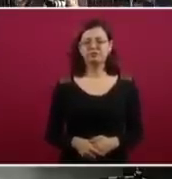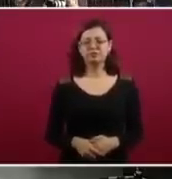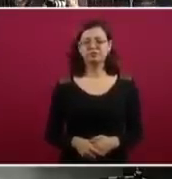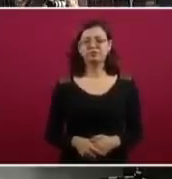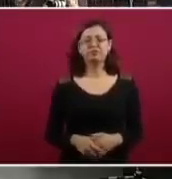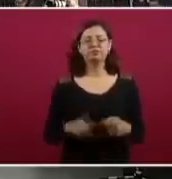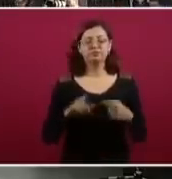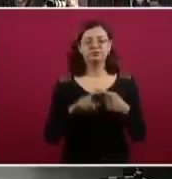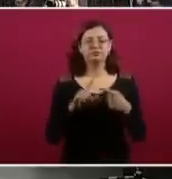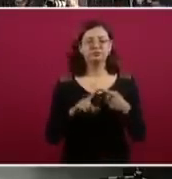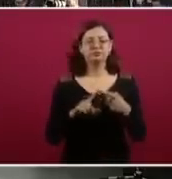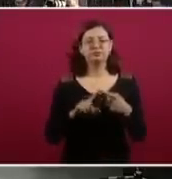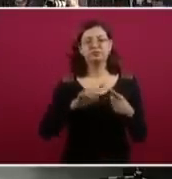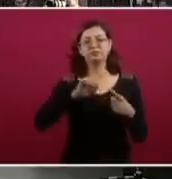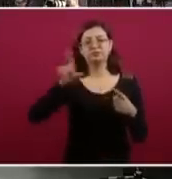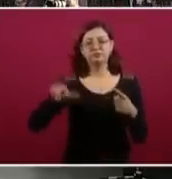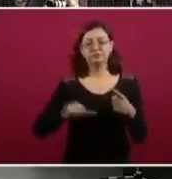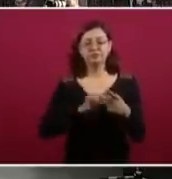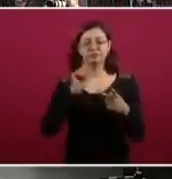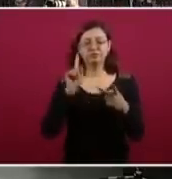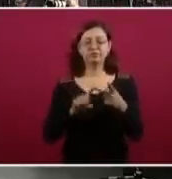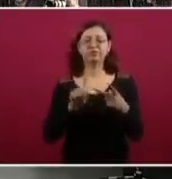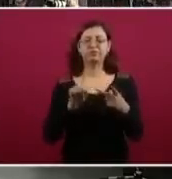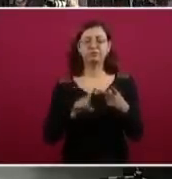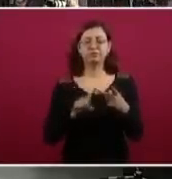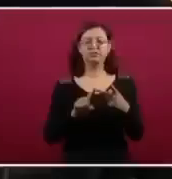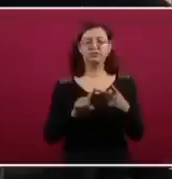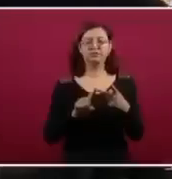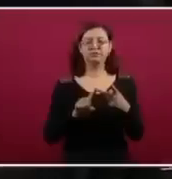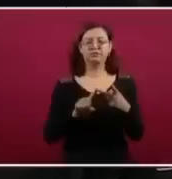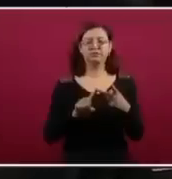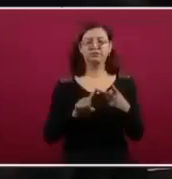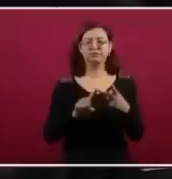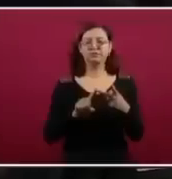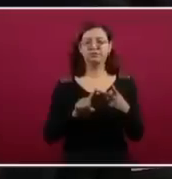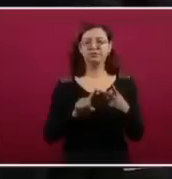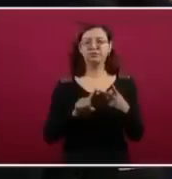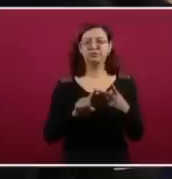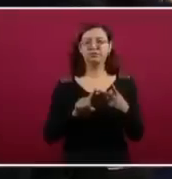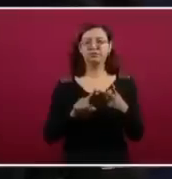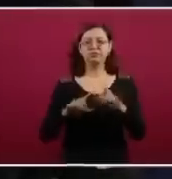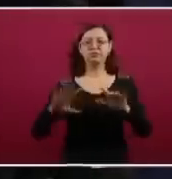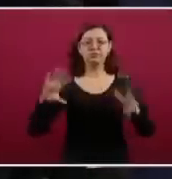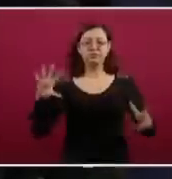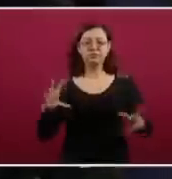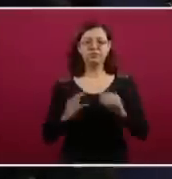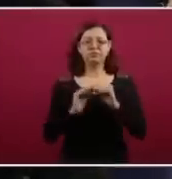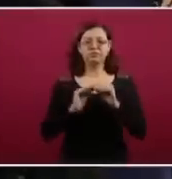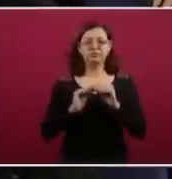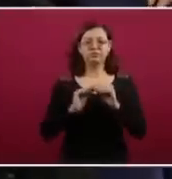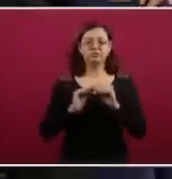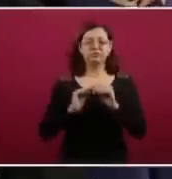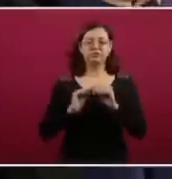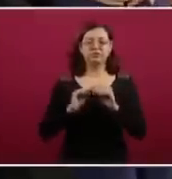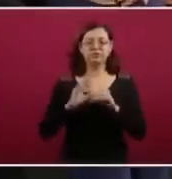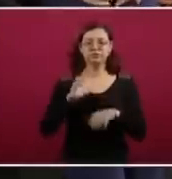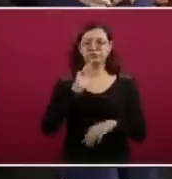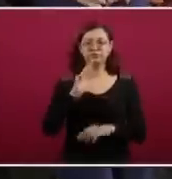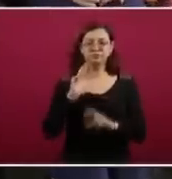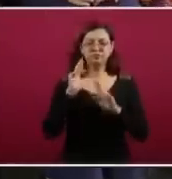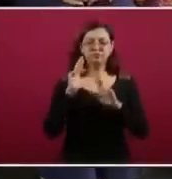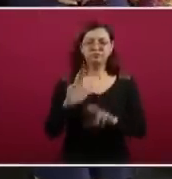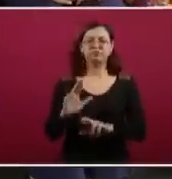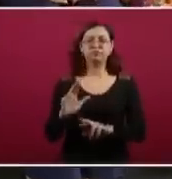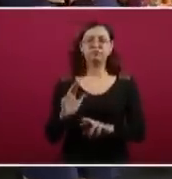Y luego lo que tiene que ver con los resultados del Buen